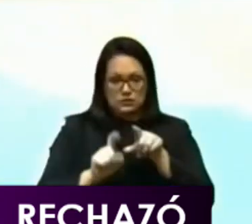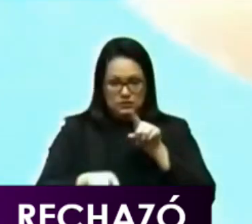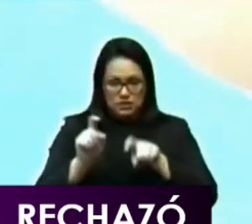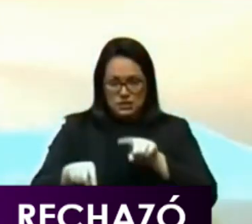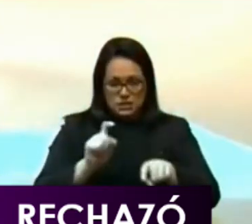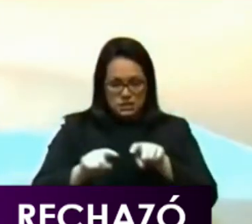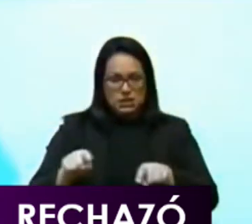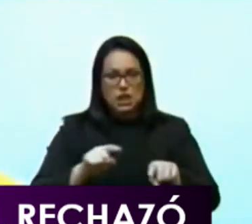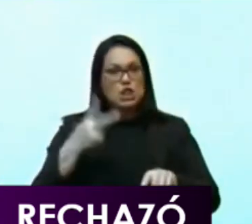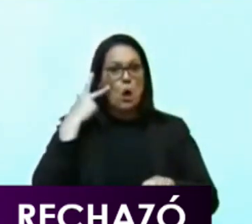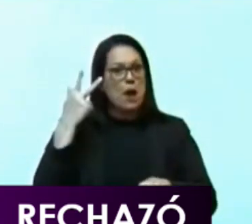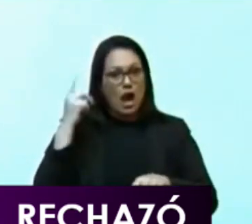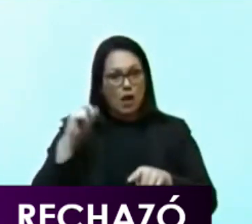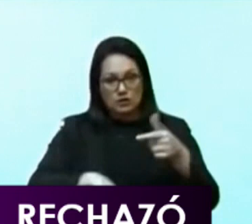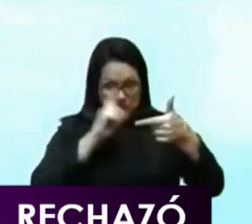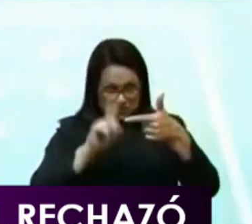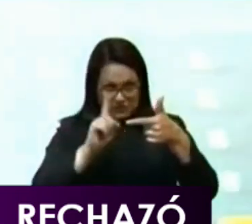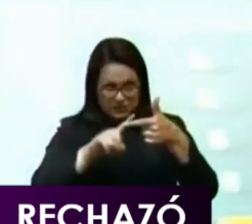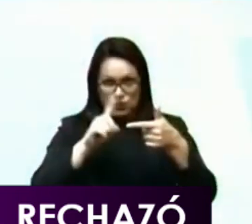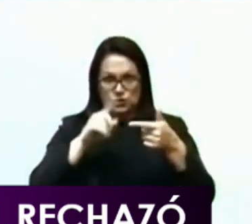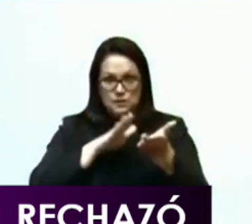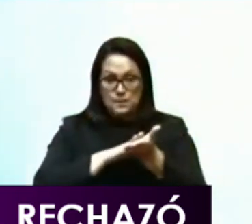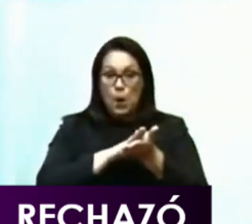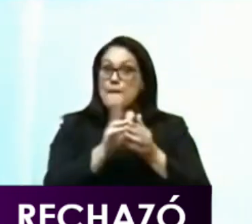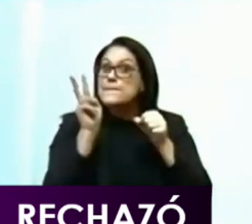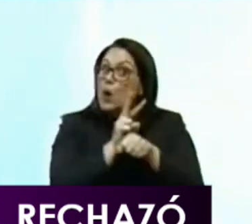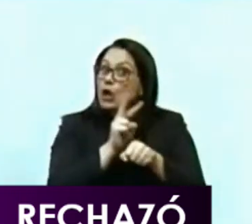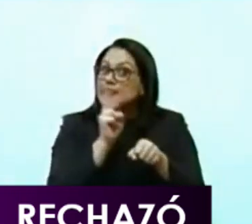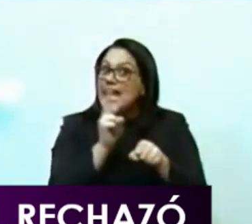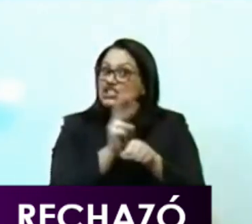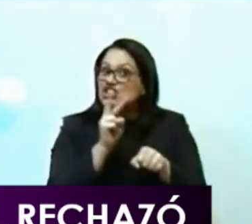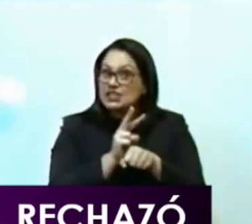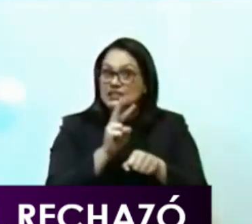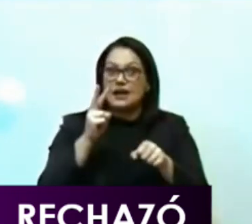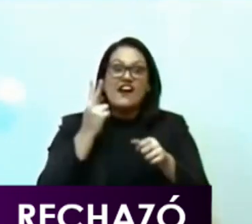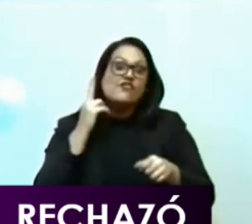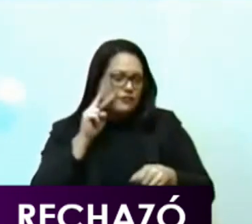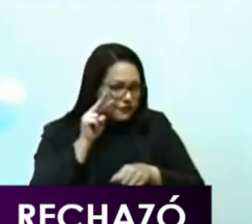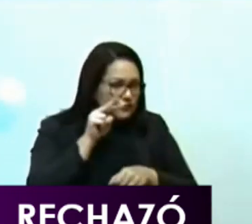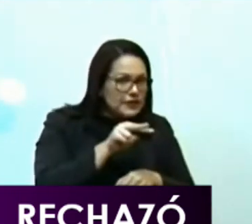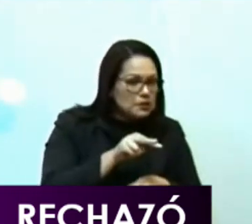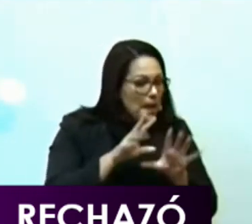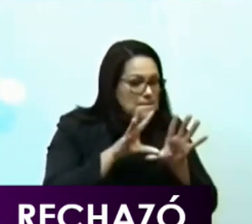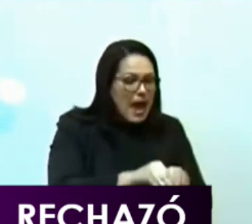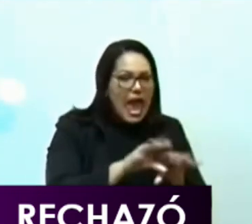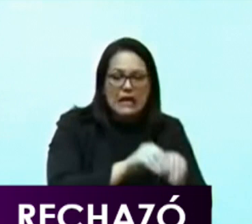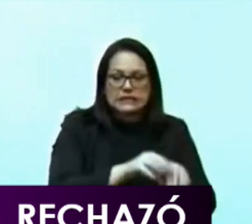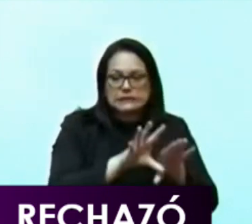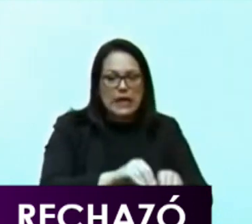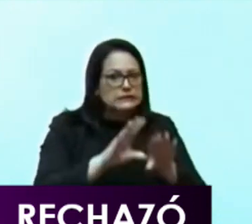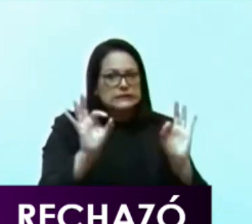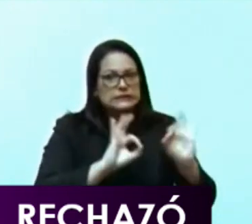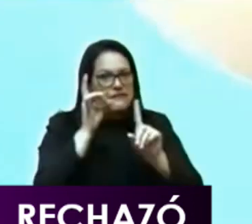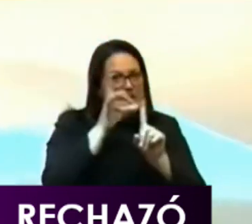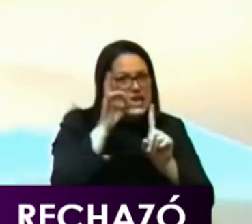recae en el plenario donde los 513 diputados podrán votar en esta manera